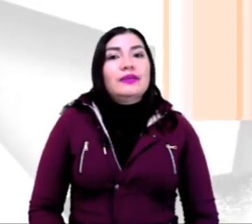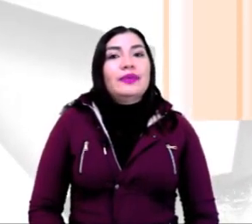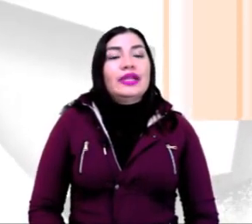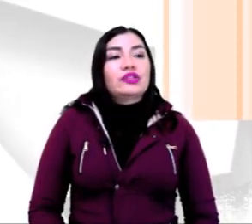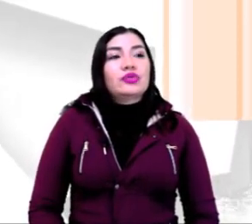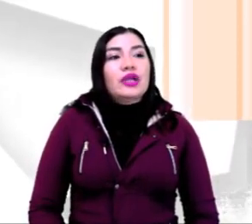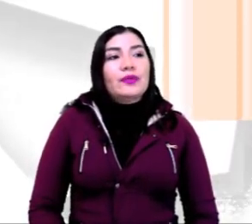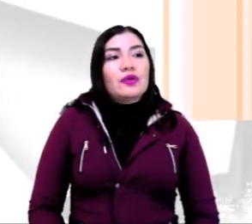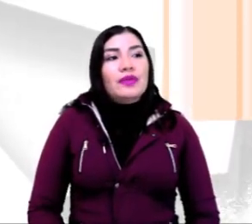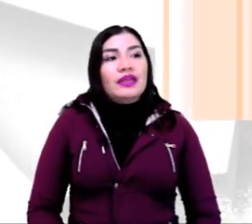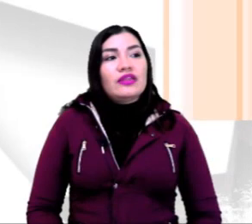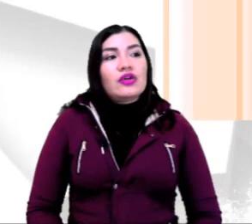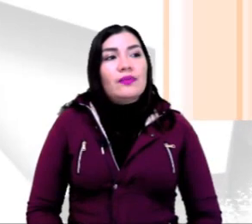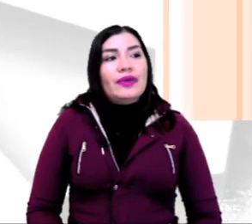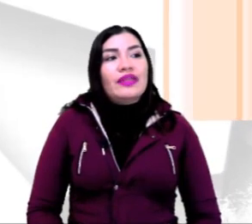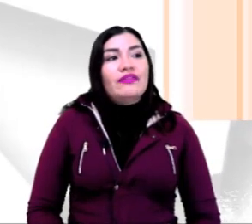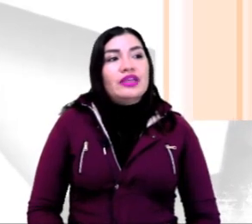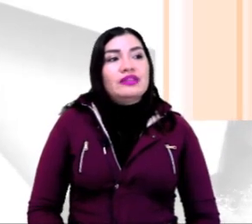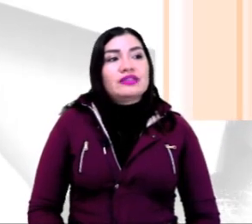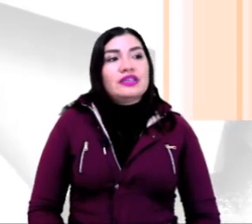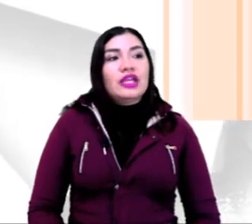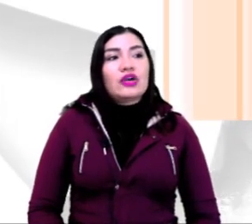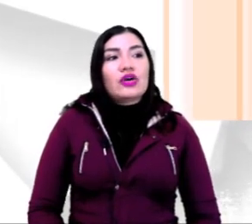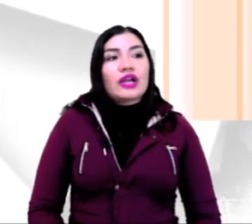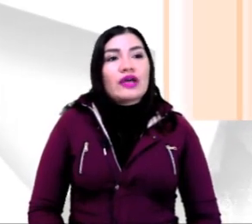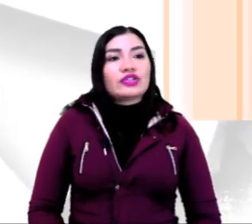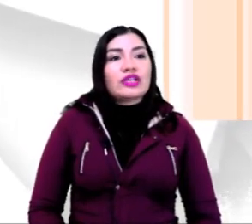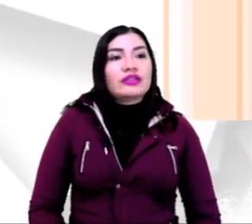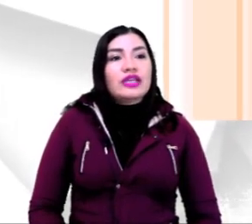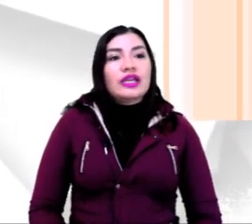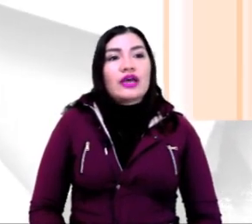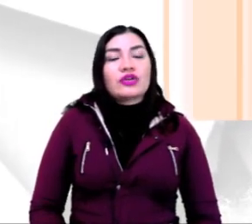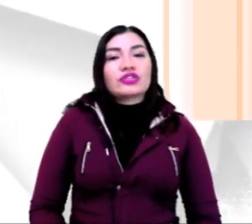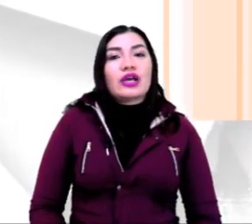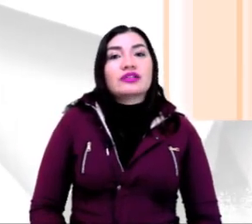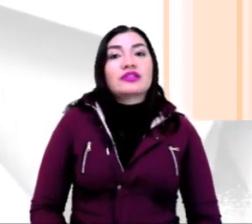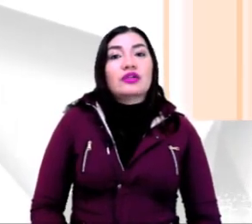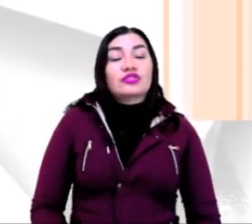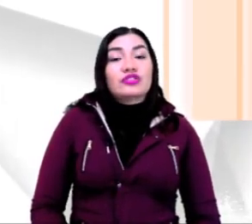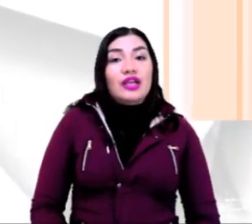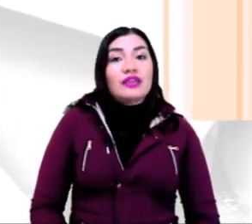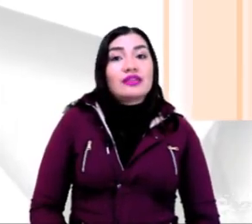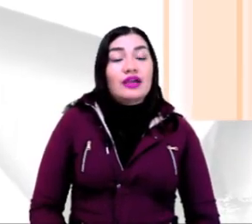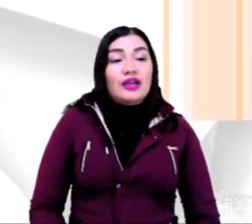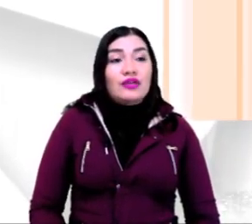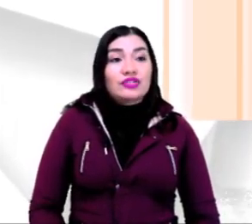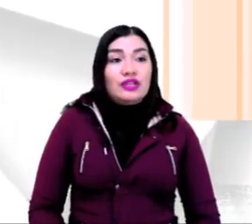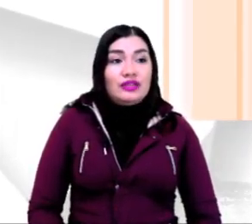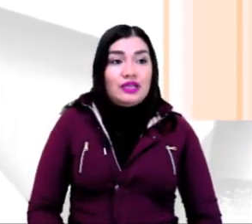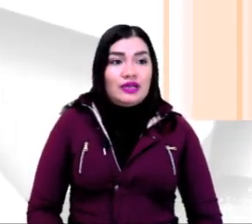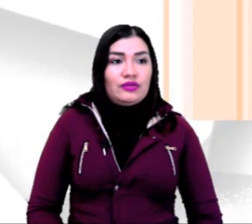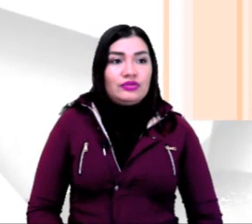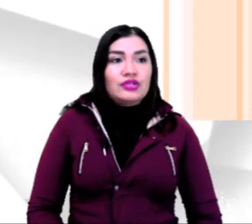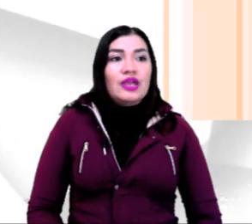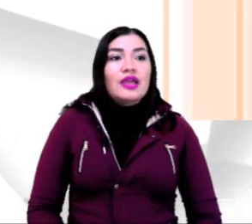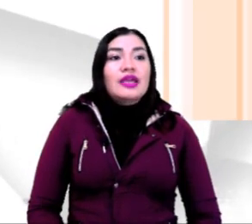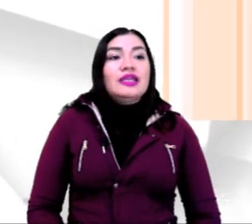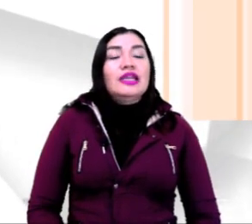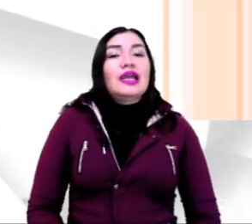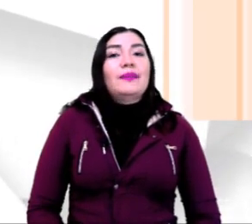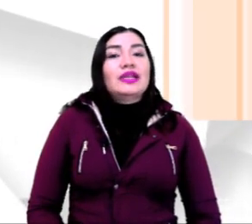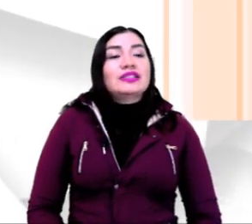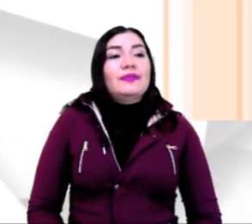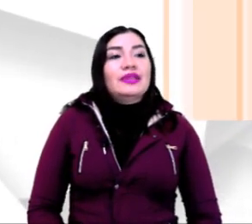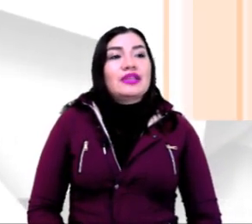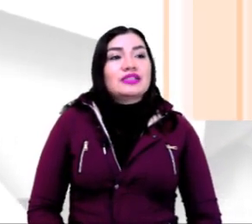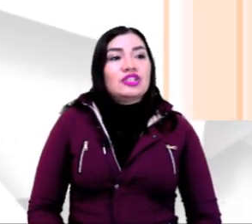la temperatura promedio va de 25 grados centígrados hasta los 30 grados centígrados. Y